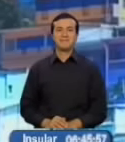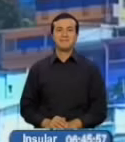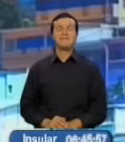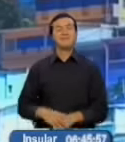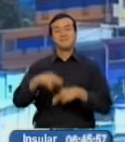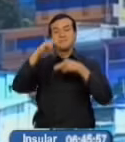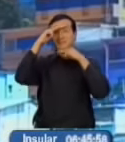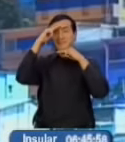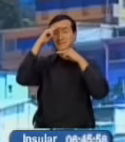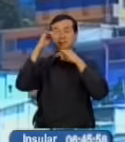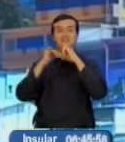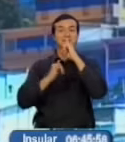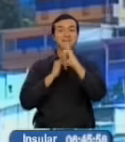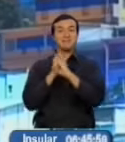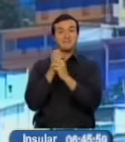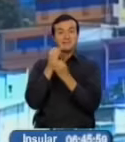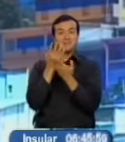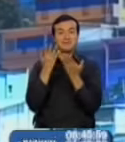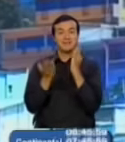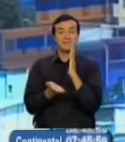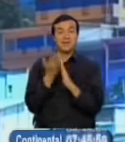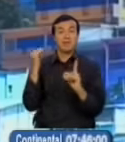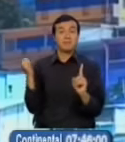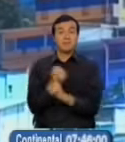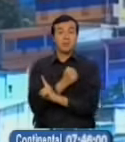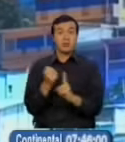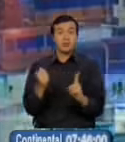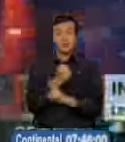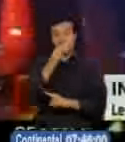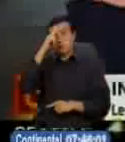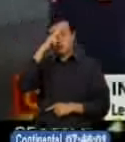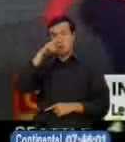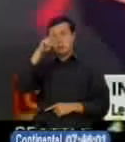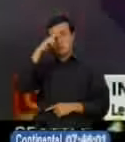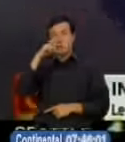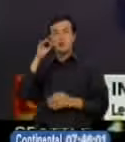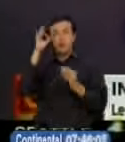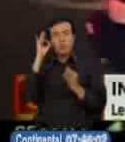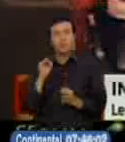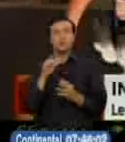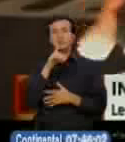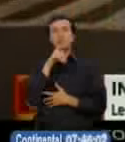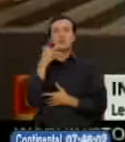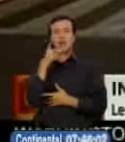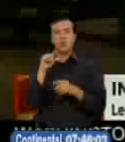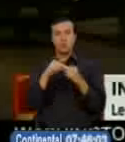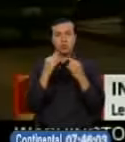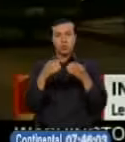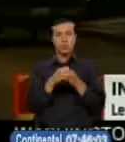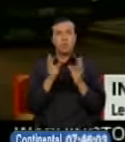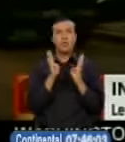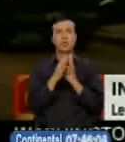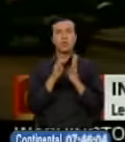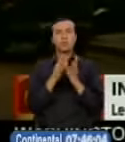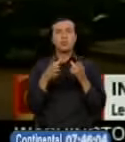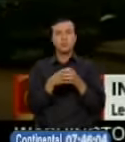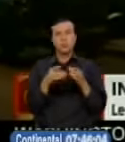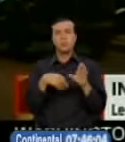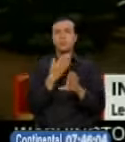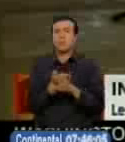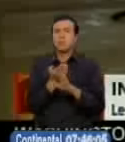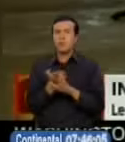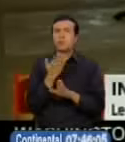Noticia fuera de nuestras fronteras, el incremento de la violencia en México dio paso a una iniciativa impulsada por una minoría de senadores quienes proponen